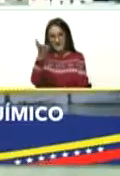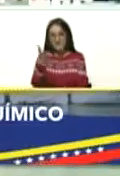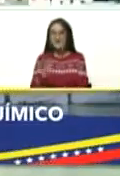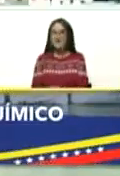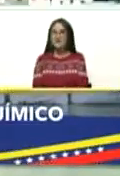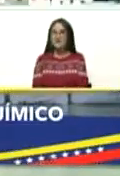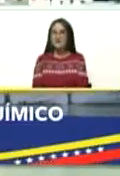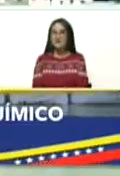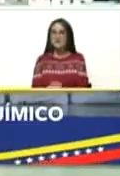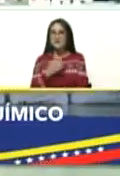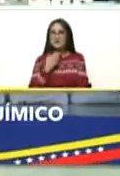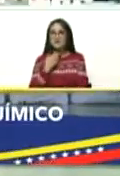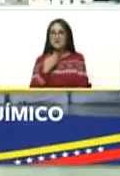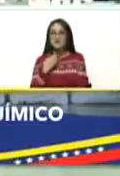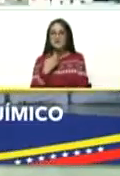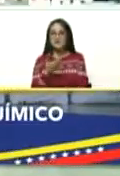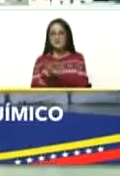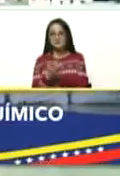Hipólito,